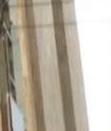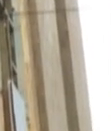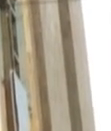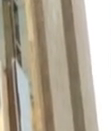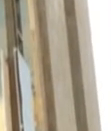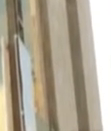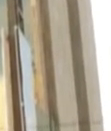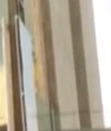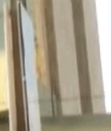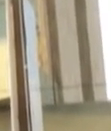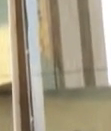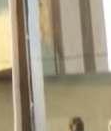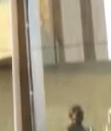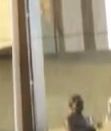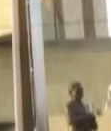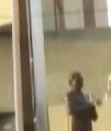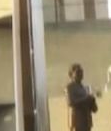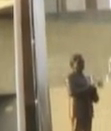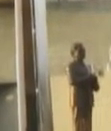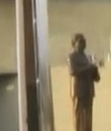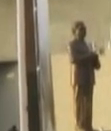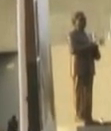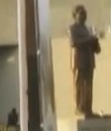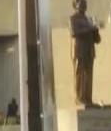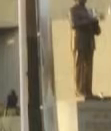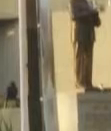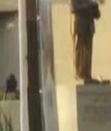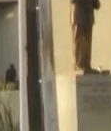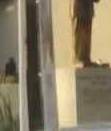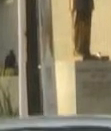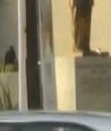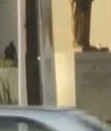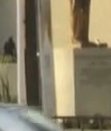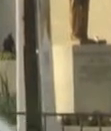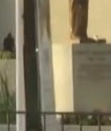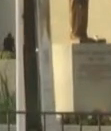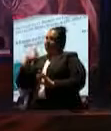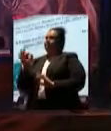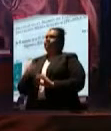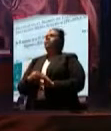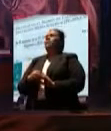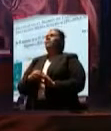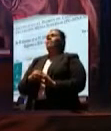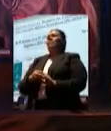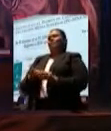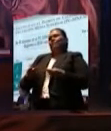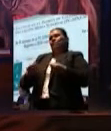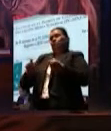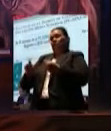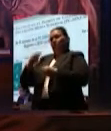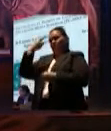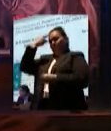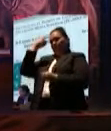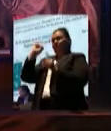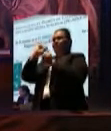y de avance en el conocimiento científico, regresa la Universidad de Guadalajara a la